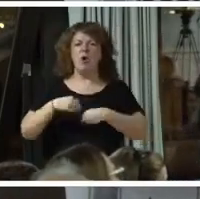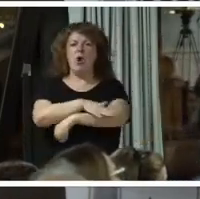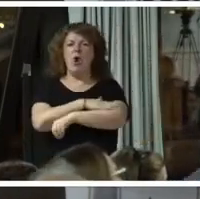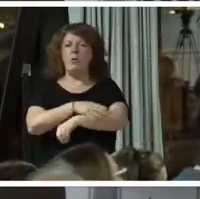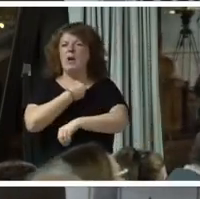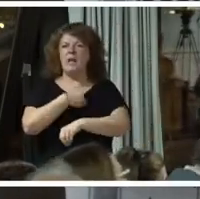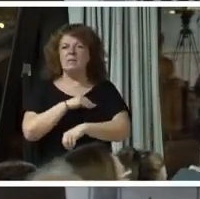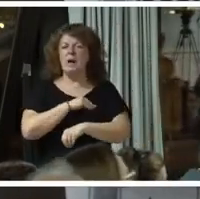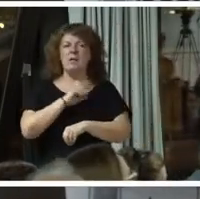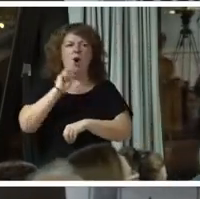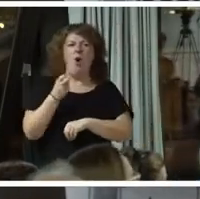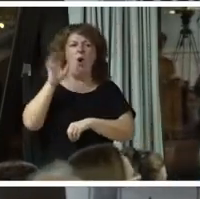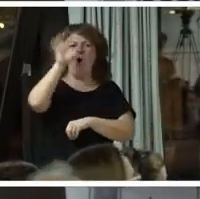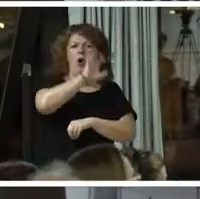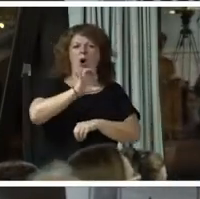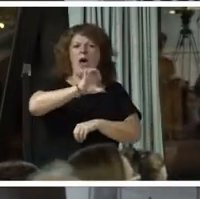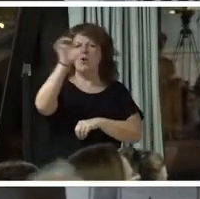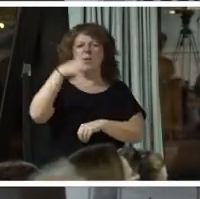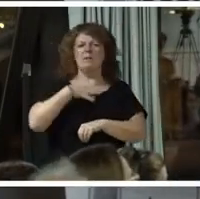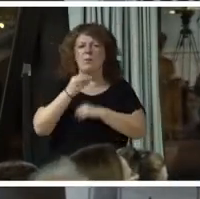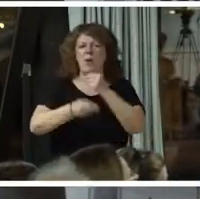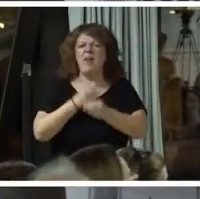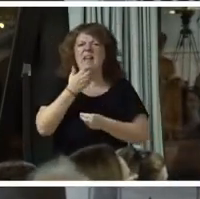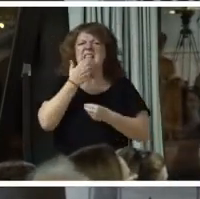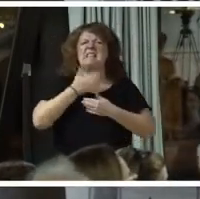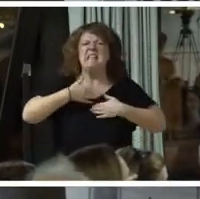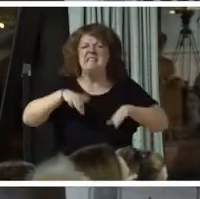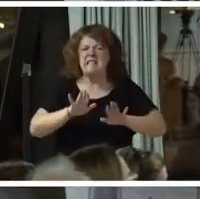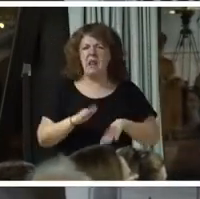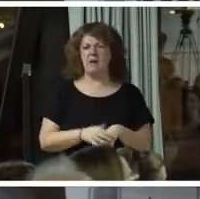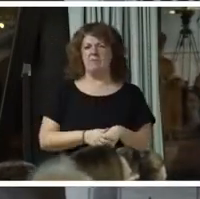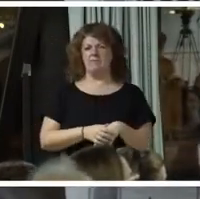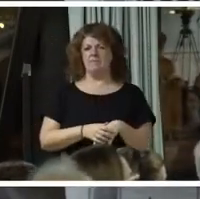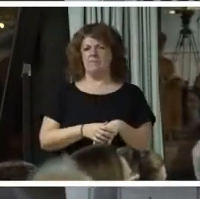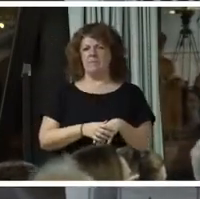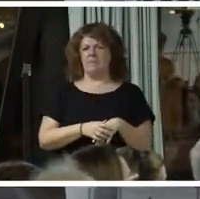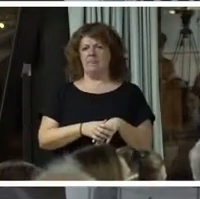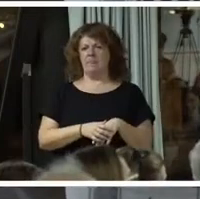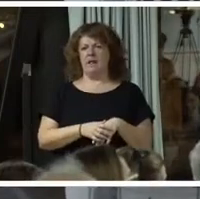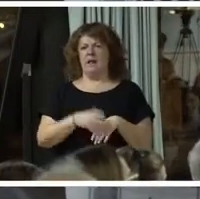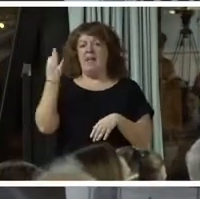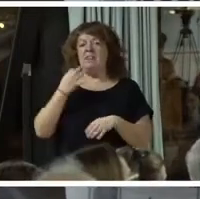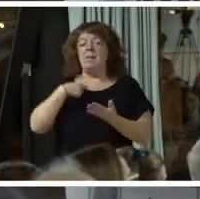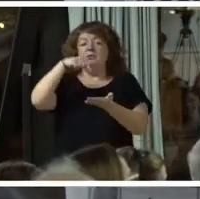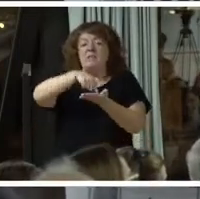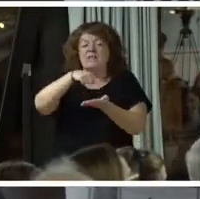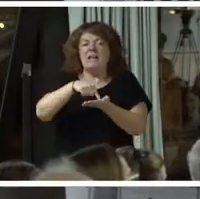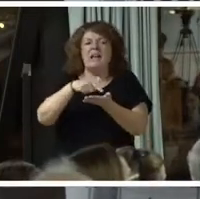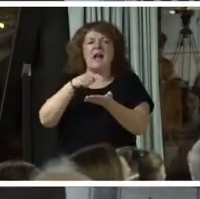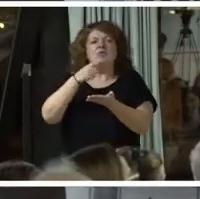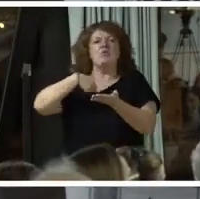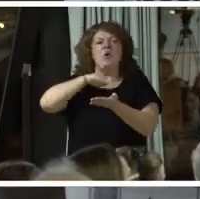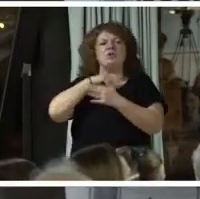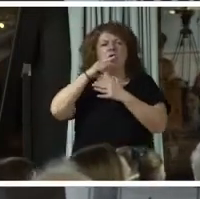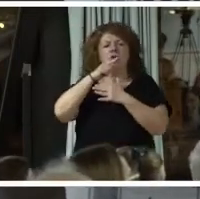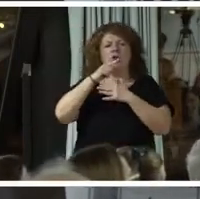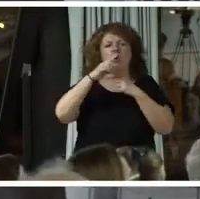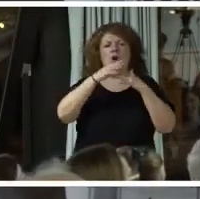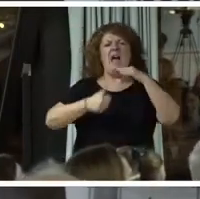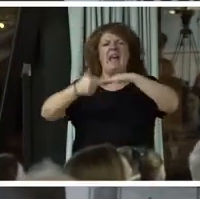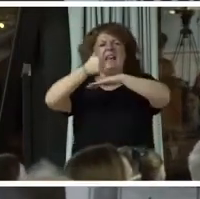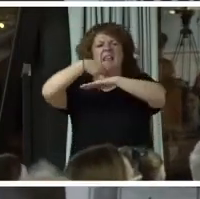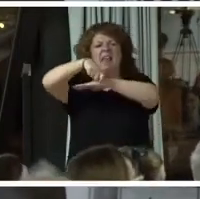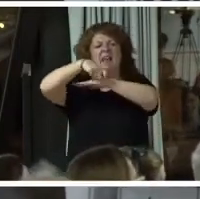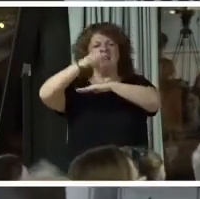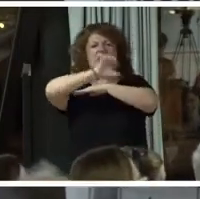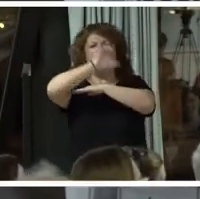ejemplo pero cualquier gobierno europeo podría hacer si quisiera creo que tenemos que exigirles a nuestros líderes europeos uno